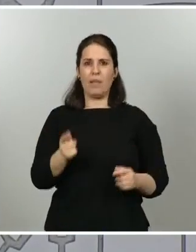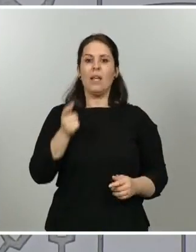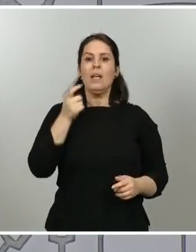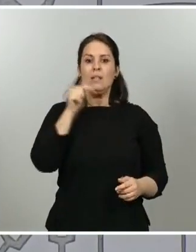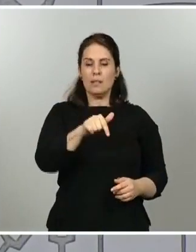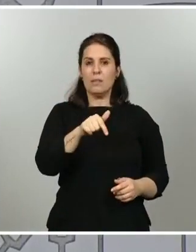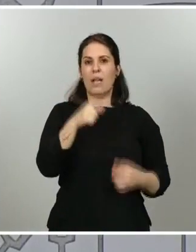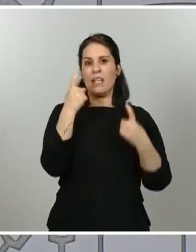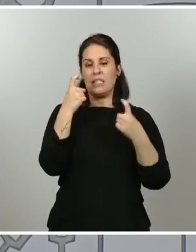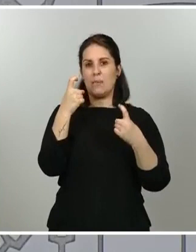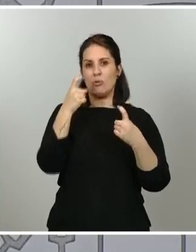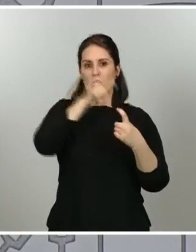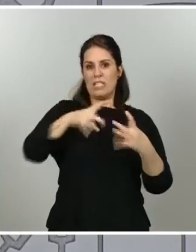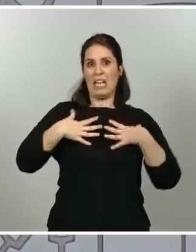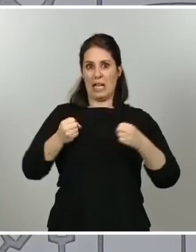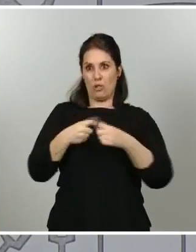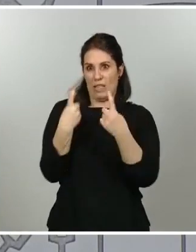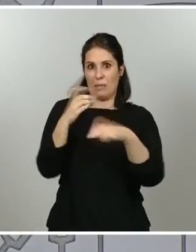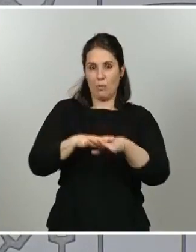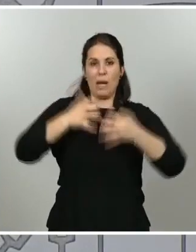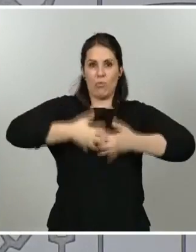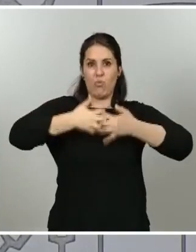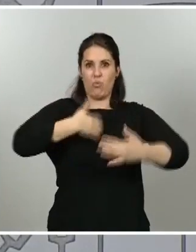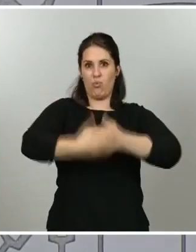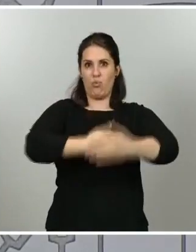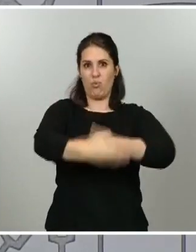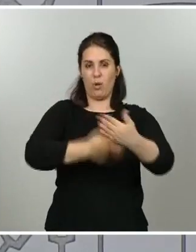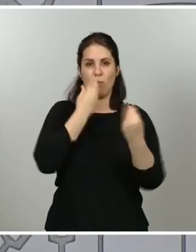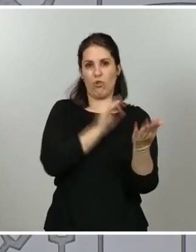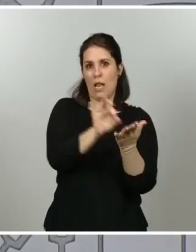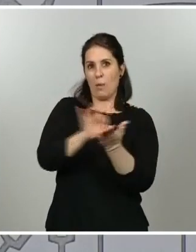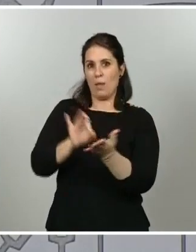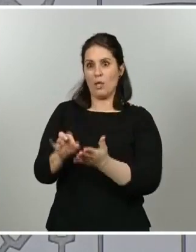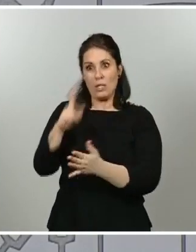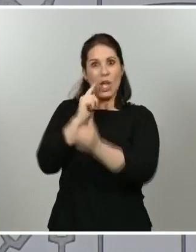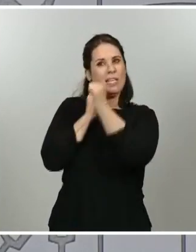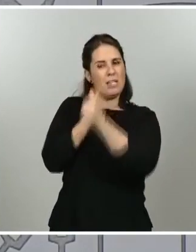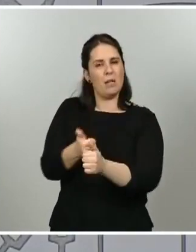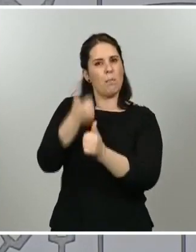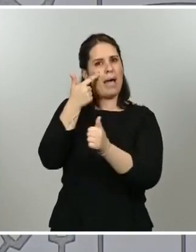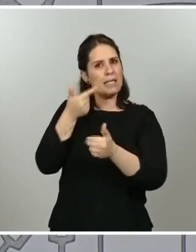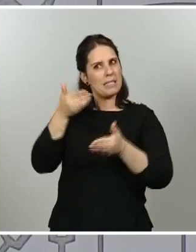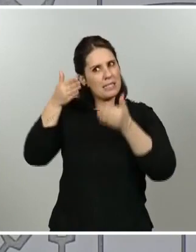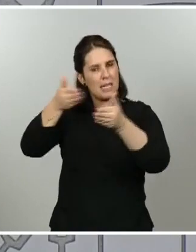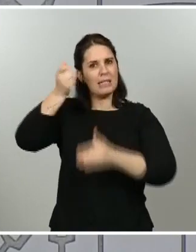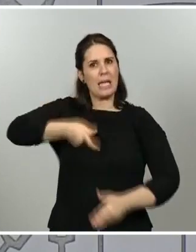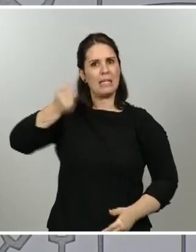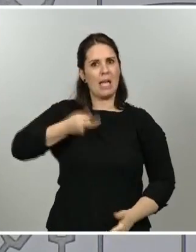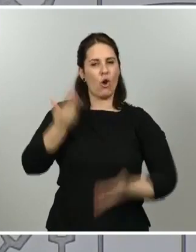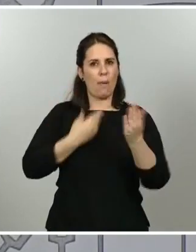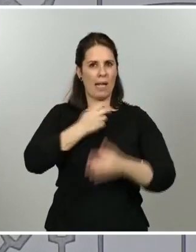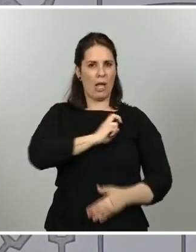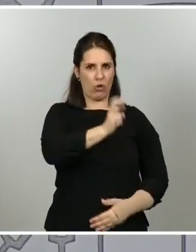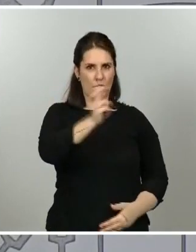correctamente, en un gran número de servicios se están siguiendo con más frecuencia que en otros lugares. Y